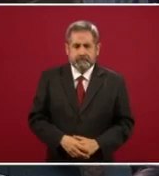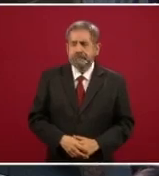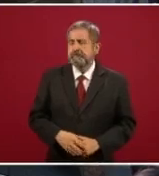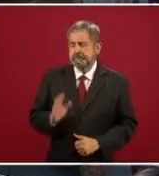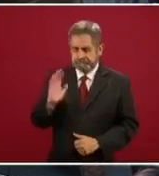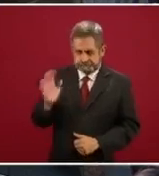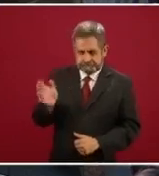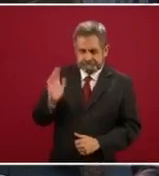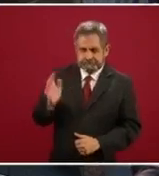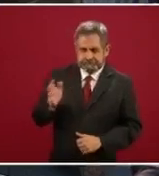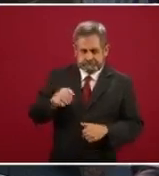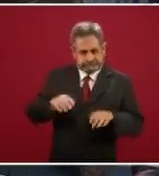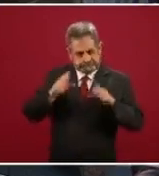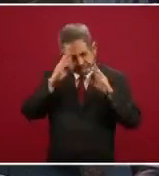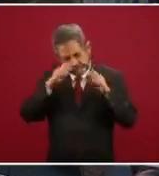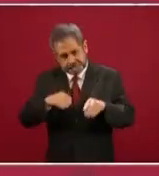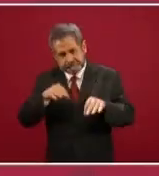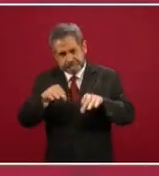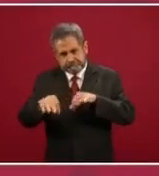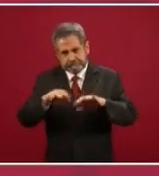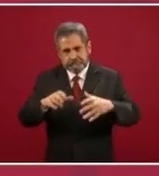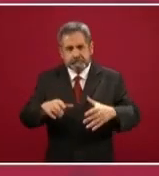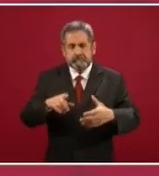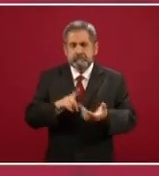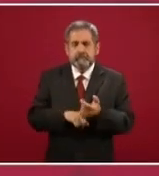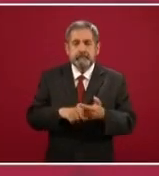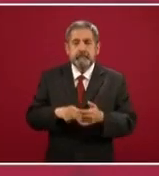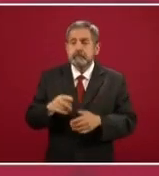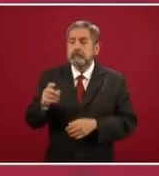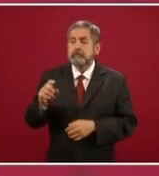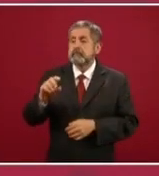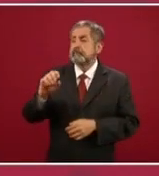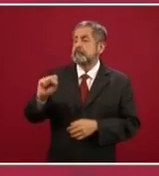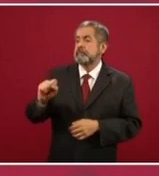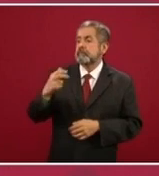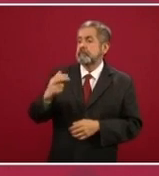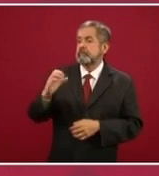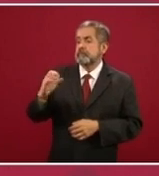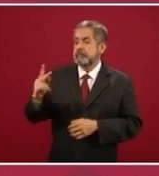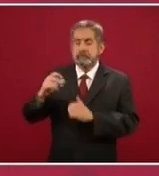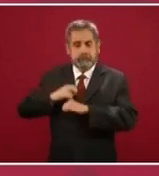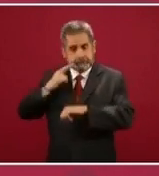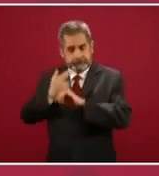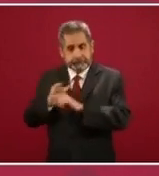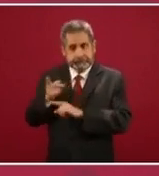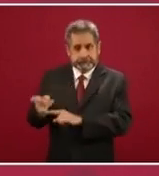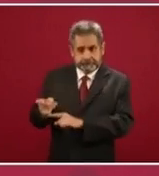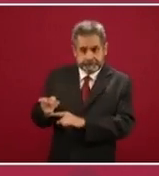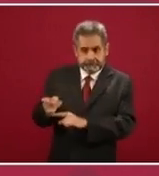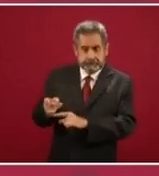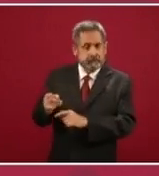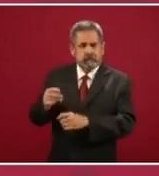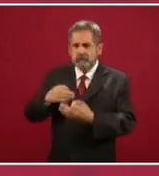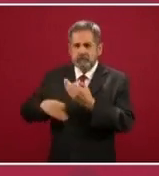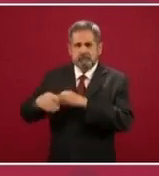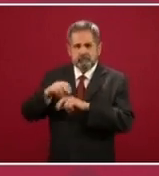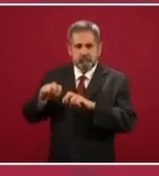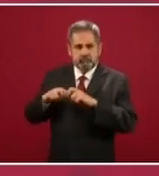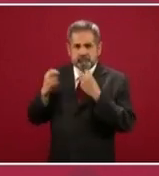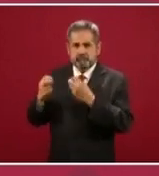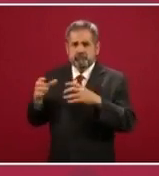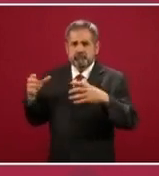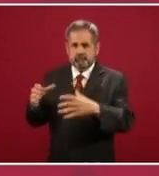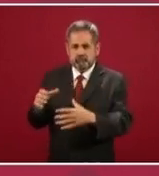trabajando en eso, tanto el secretario de Hacienda como todo el gabinete